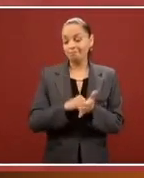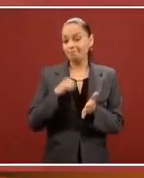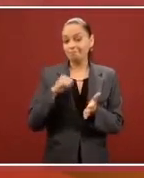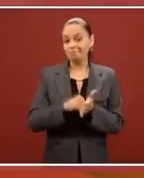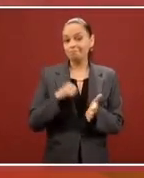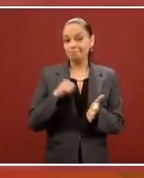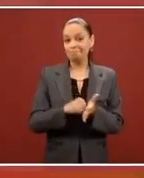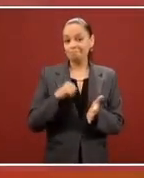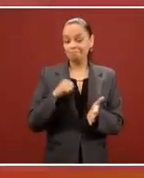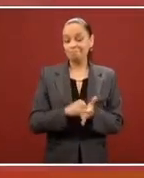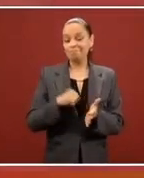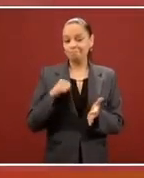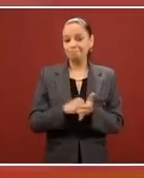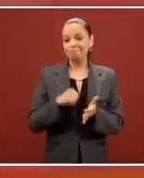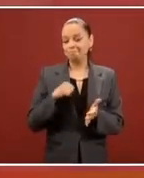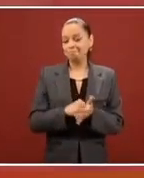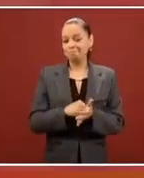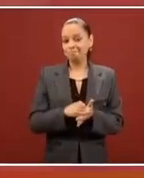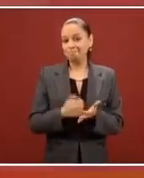Toco madera,